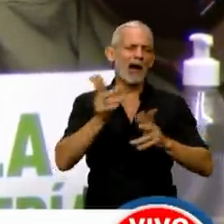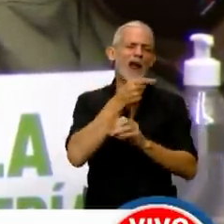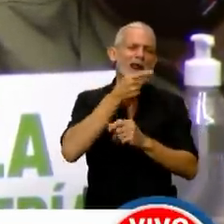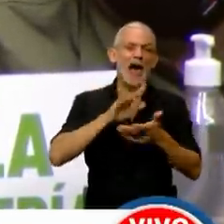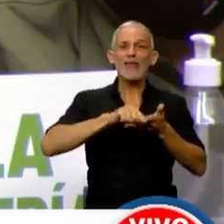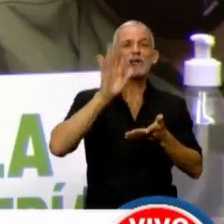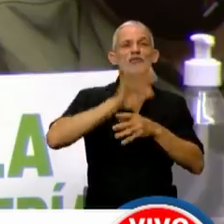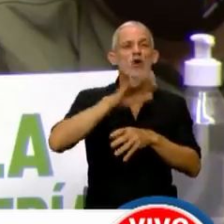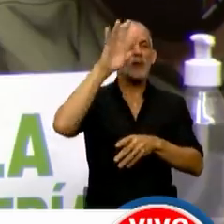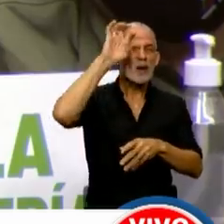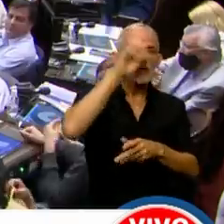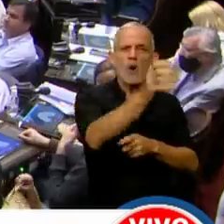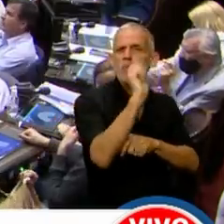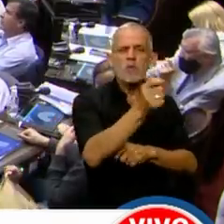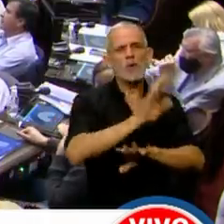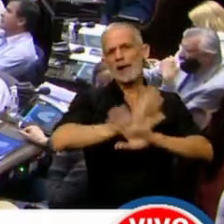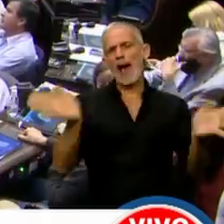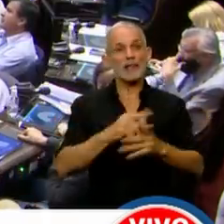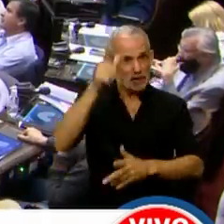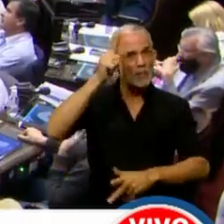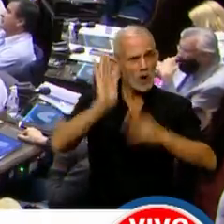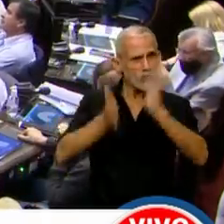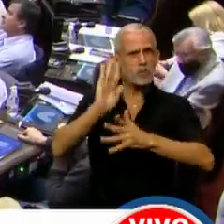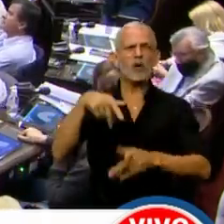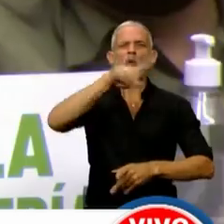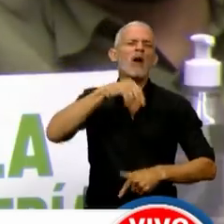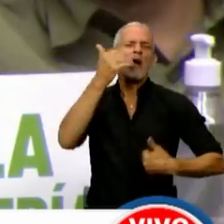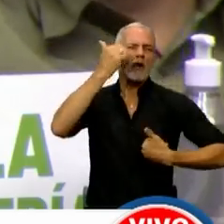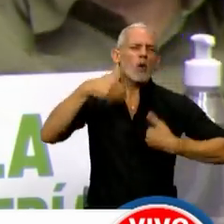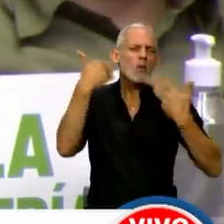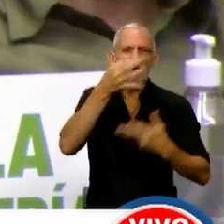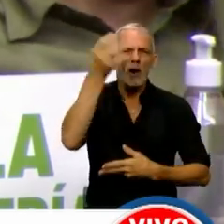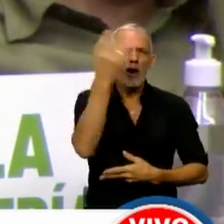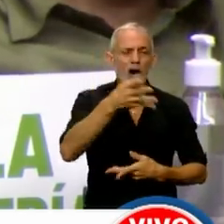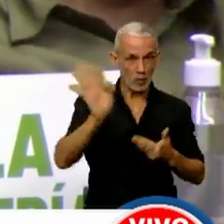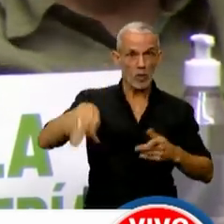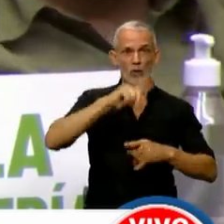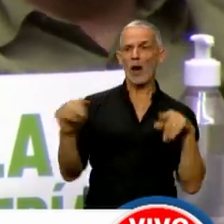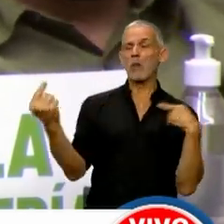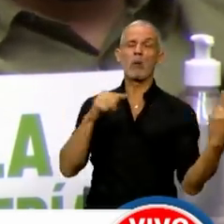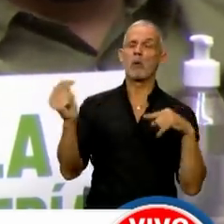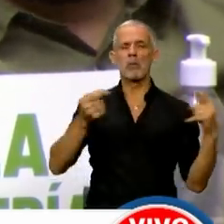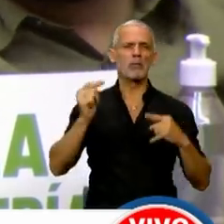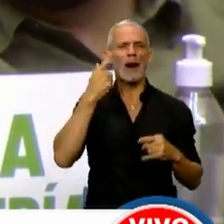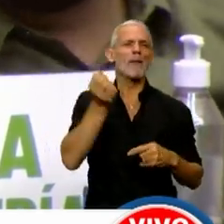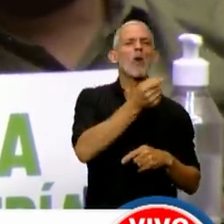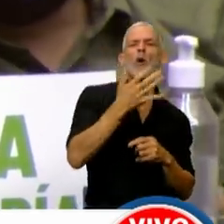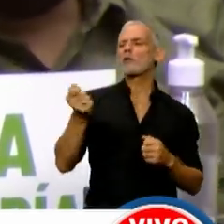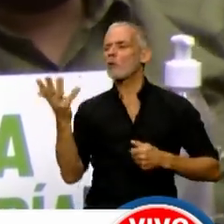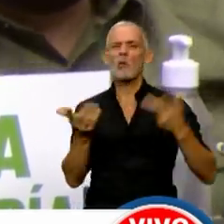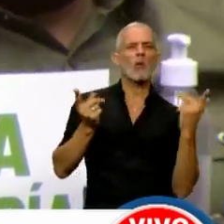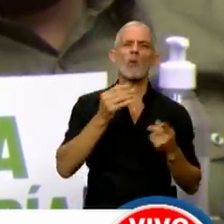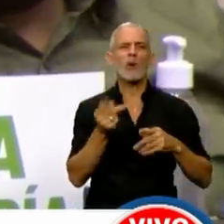y si te están reprimiendo sé que a ustedes mucho no les importa y se están peleando por problemitas de ver cuánto más rápido